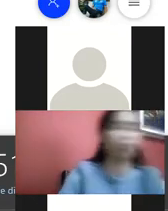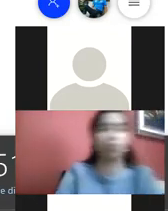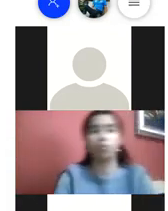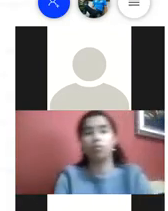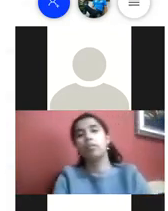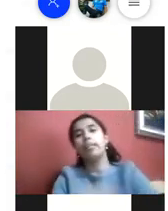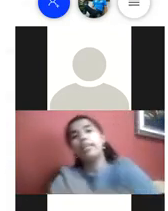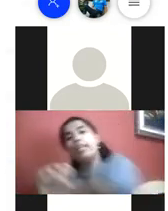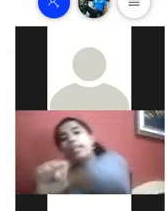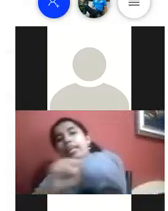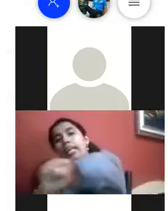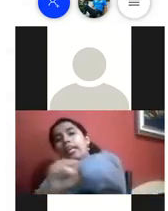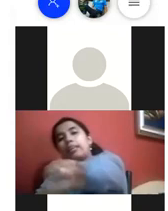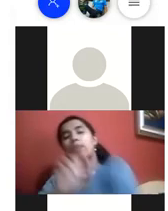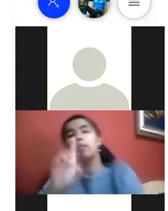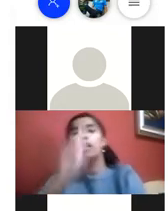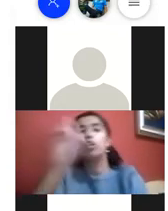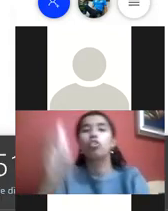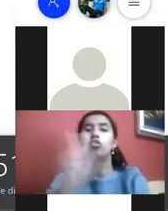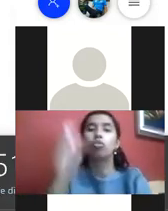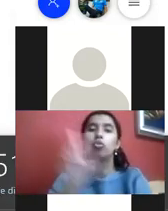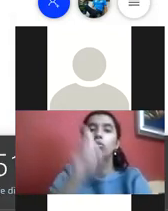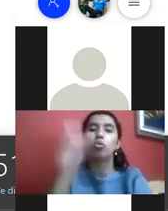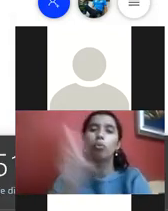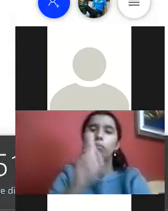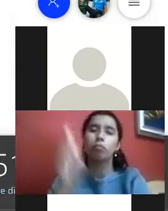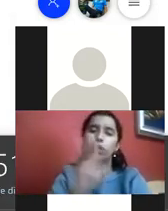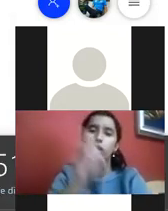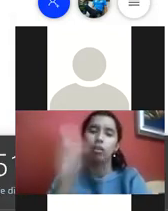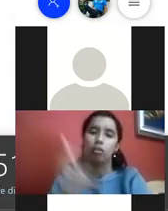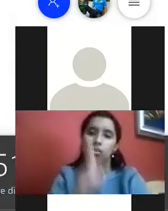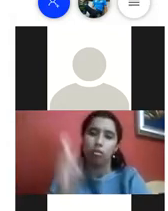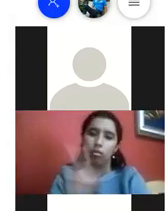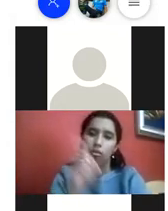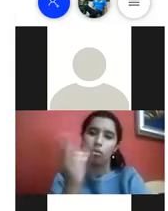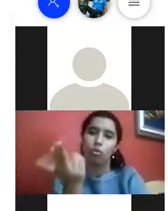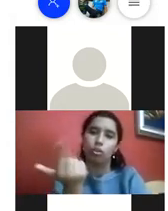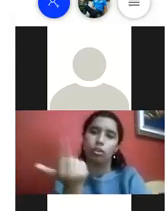el domingo 20, perdón, 20 no, el anterior, el 13,